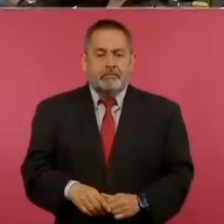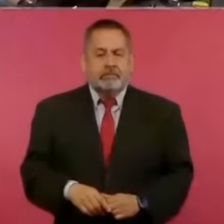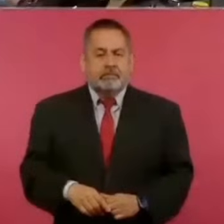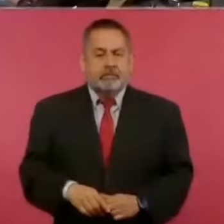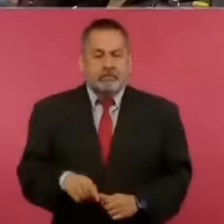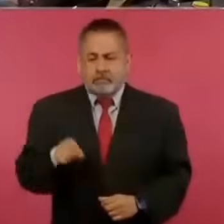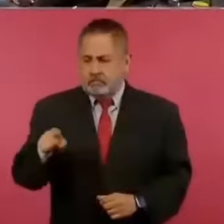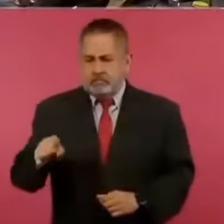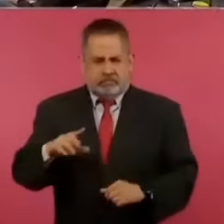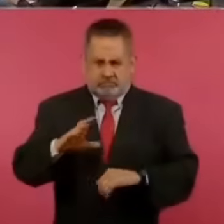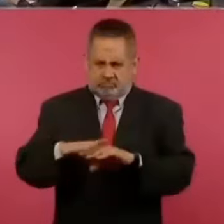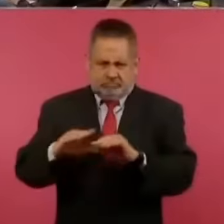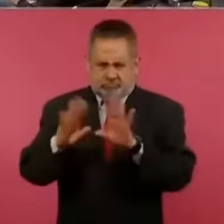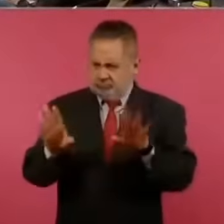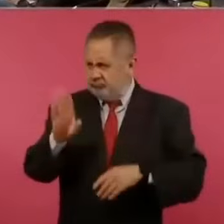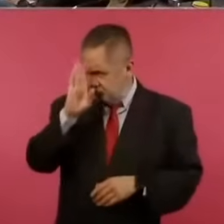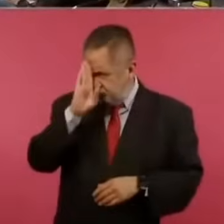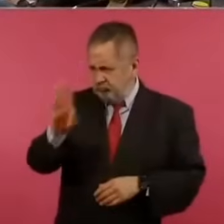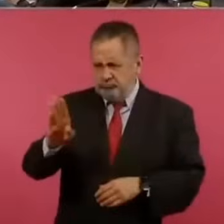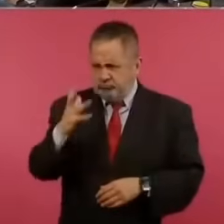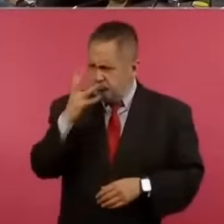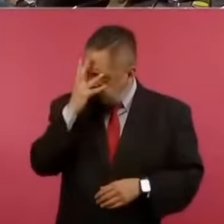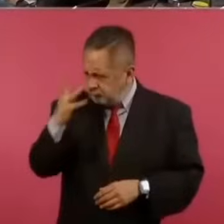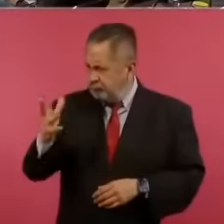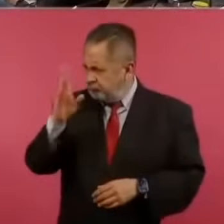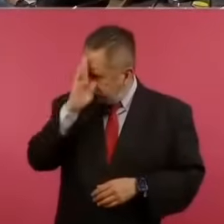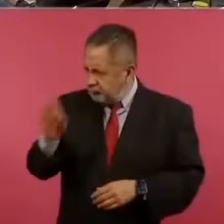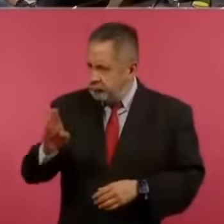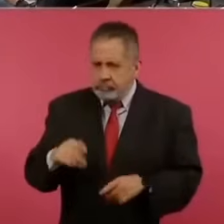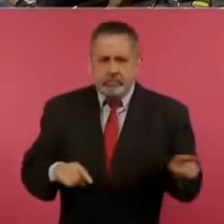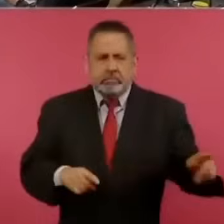más claro, más sincero.